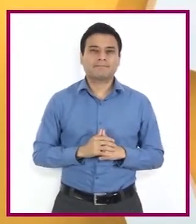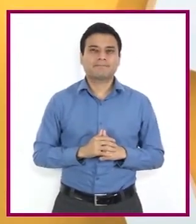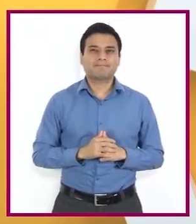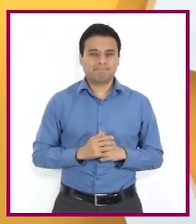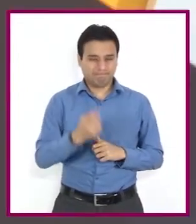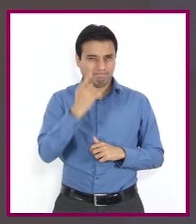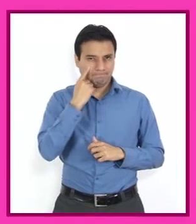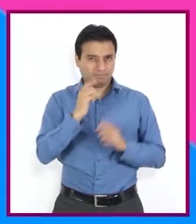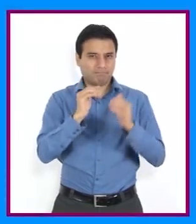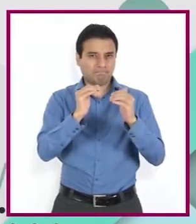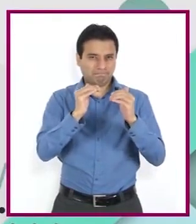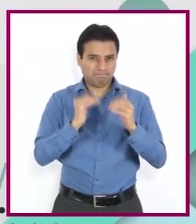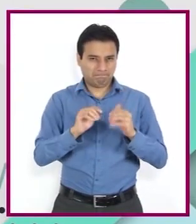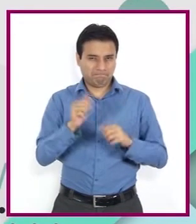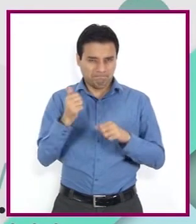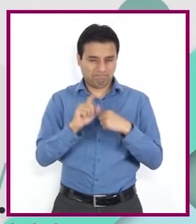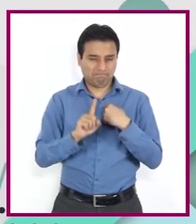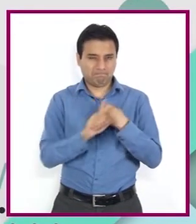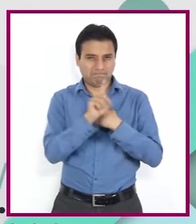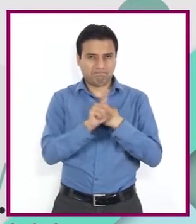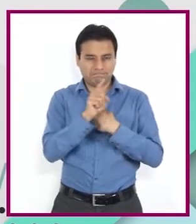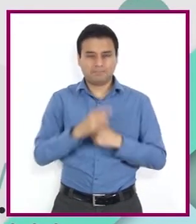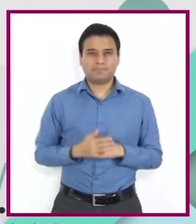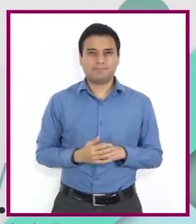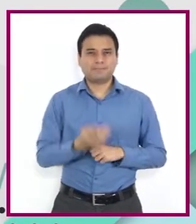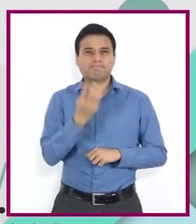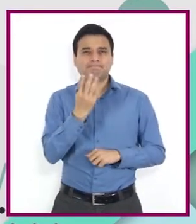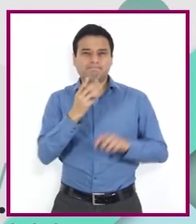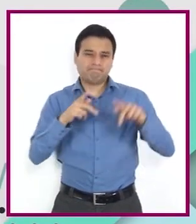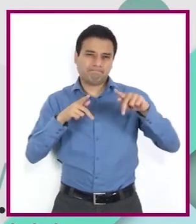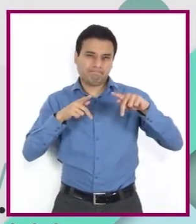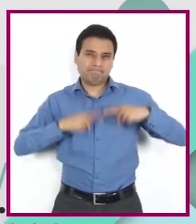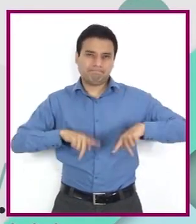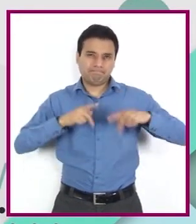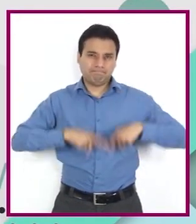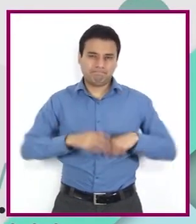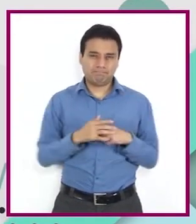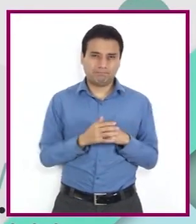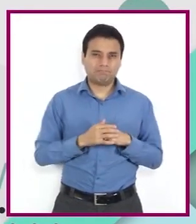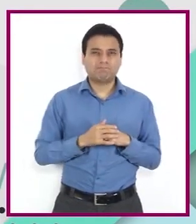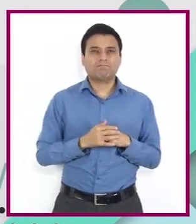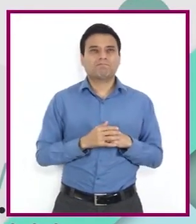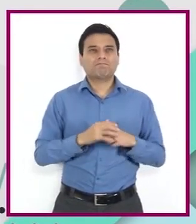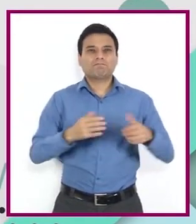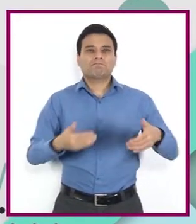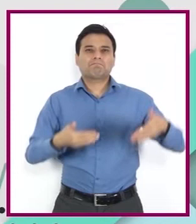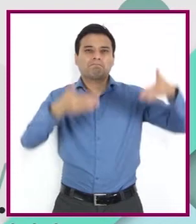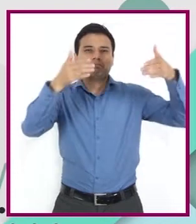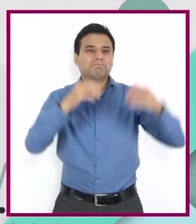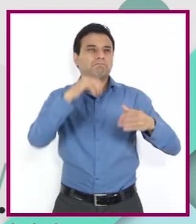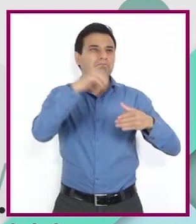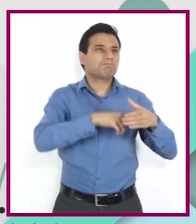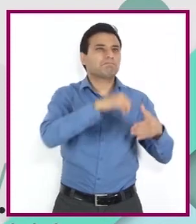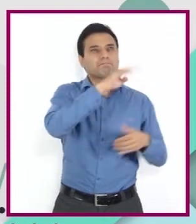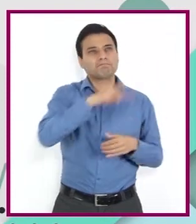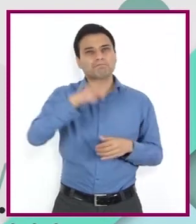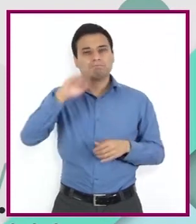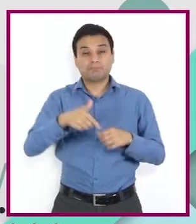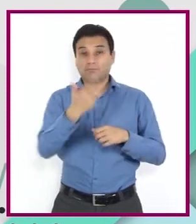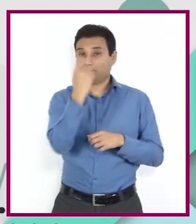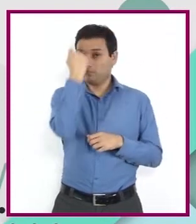Resolvamos un problema más. 3 personas tardan 12 horas en pintar un muro. ¿Cuántas